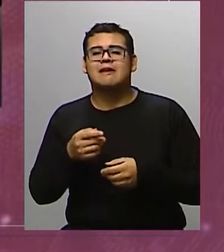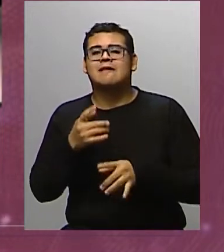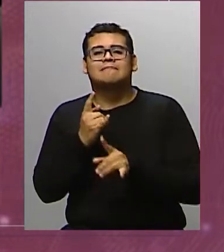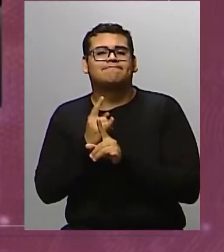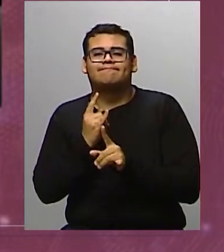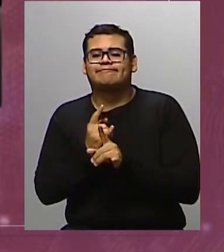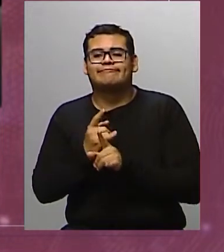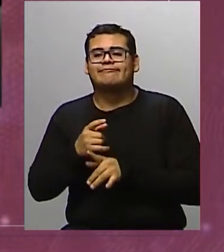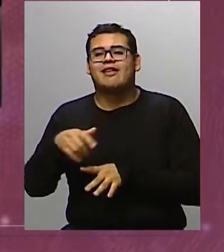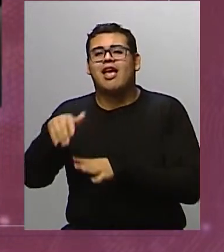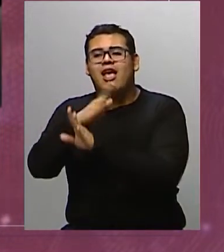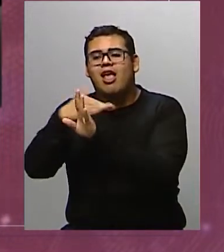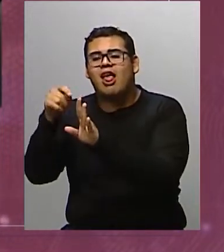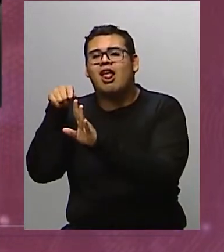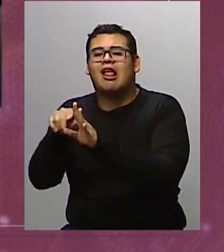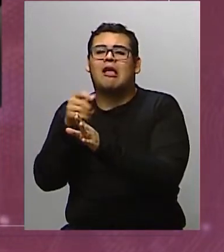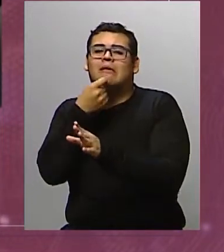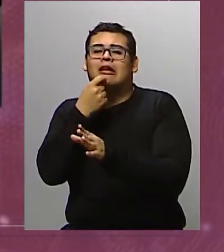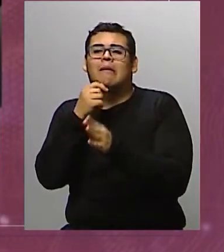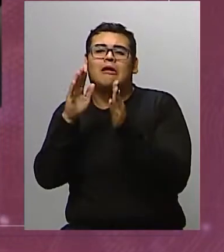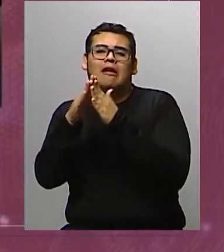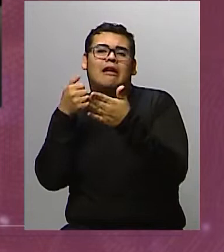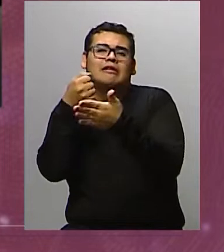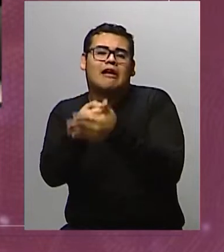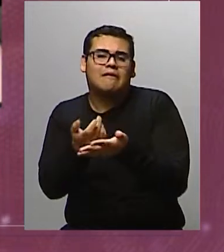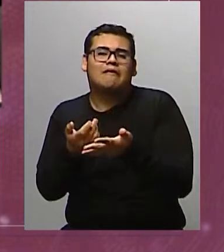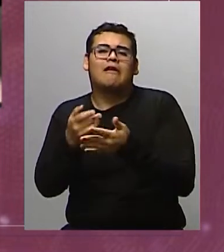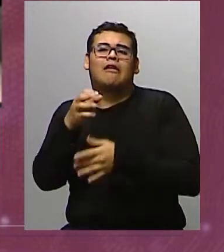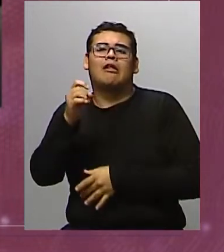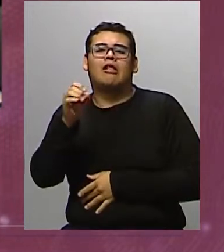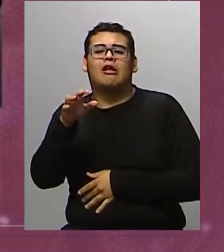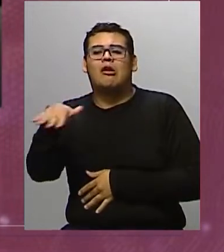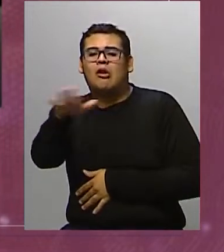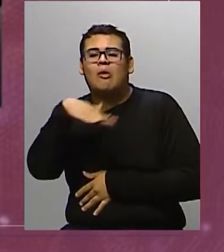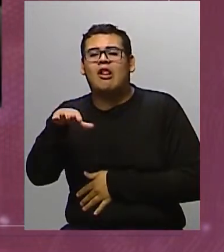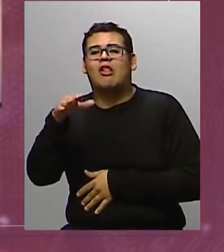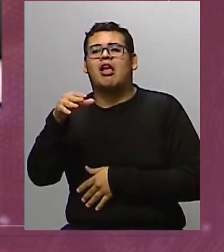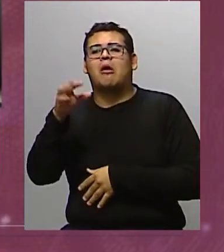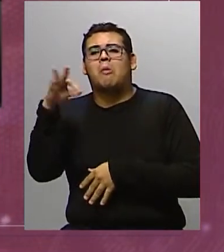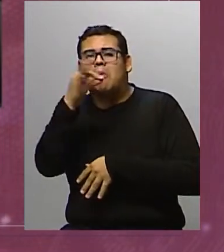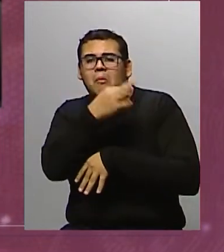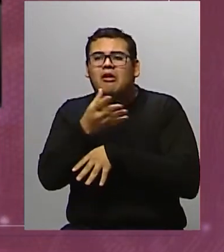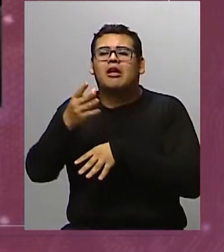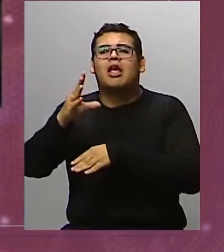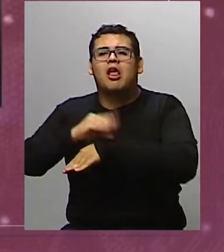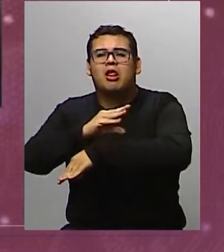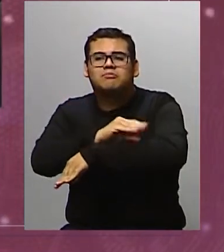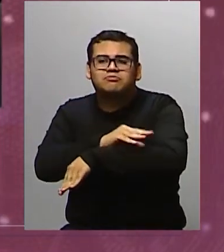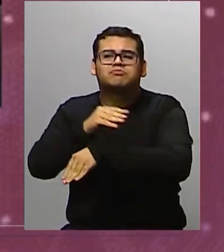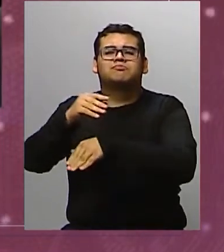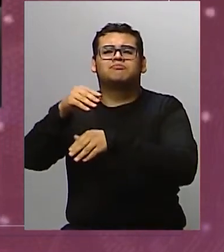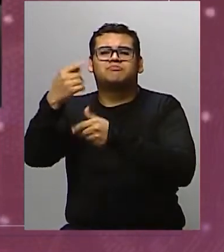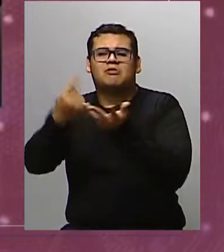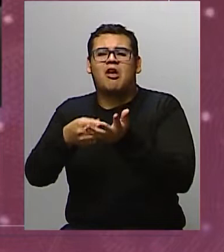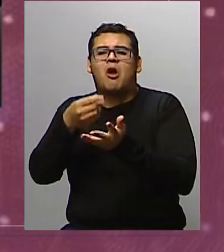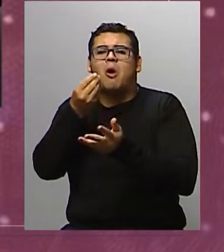de la casa, el fondo del patio, el fondo del campo, el lugar donde hay mosquitos, donde hay sapos, el lugar que va toda la basura y